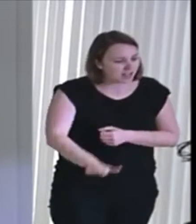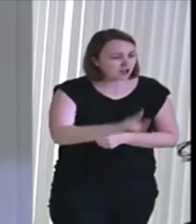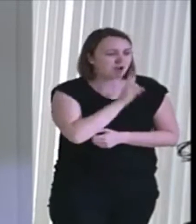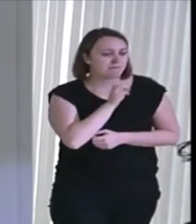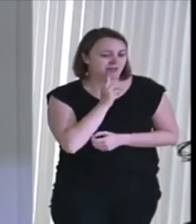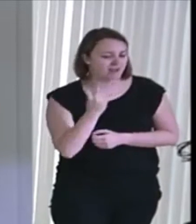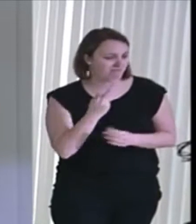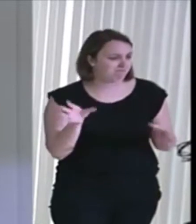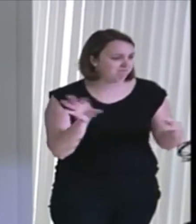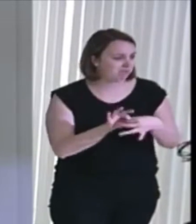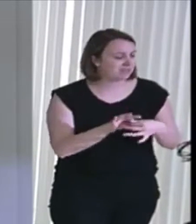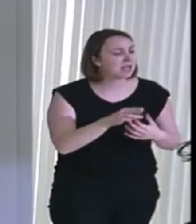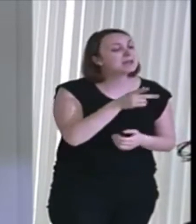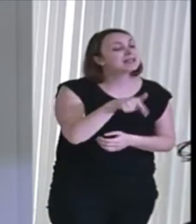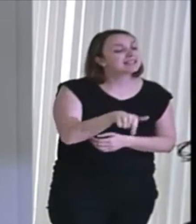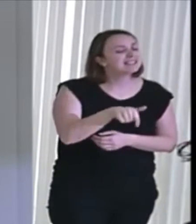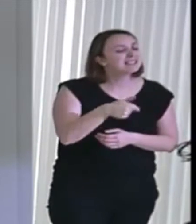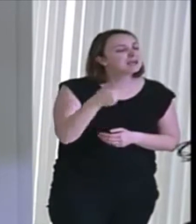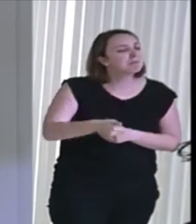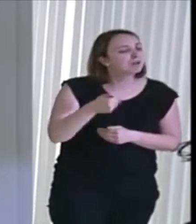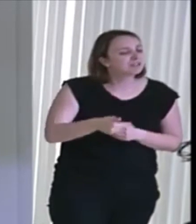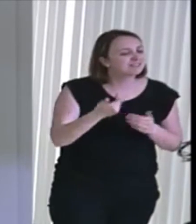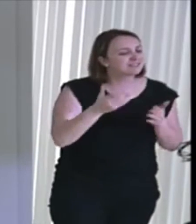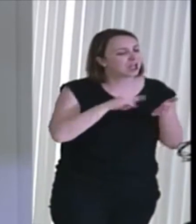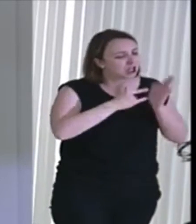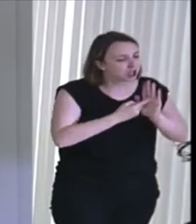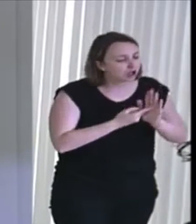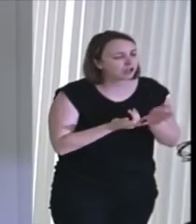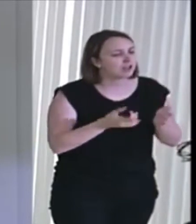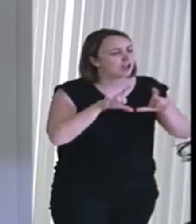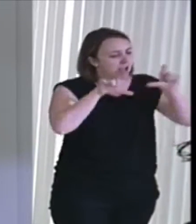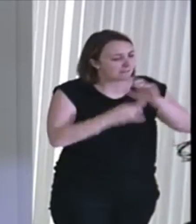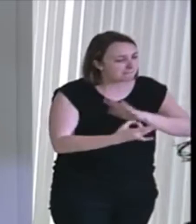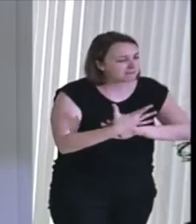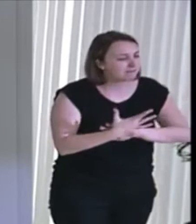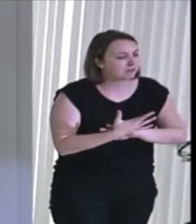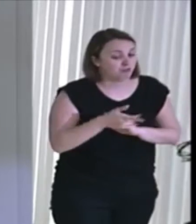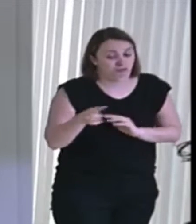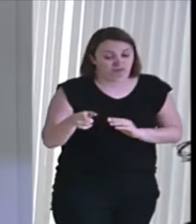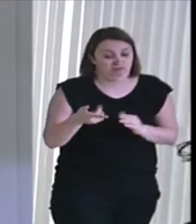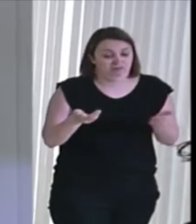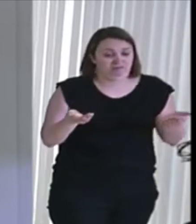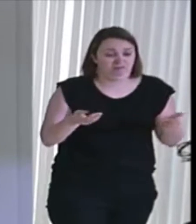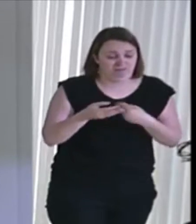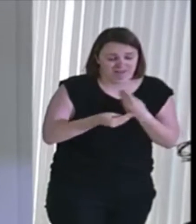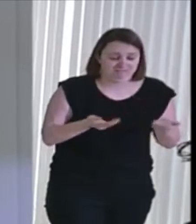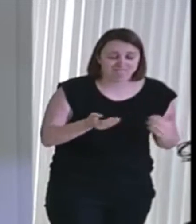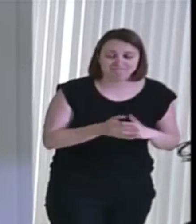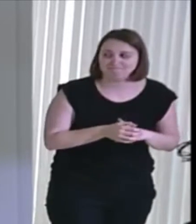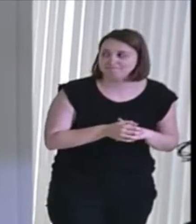¿no? ¿Qué papel tiene Madresfera en la tecnología, en el emprendimiento y en todo lo que tú...? Una gran